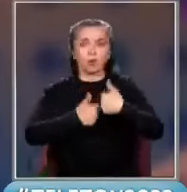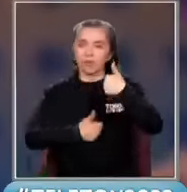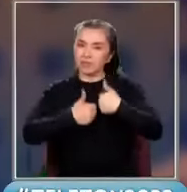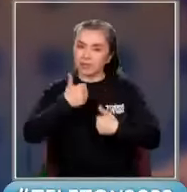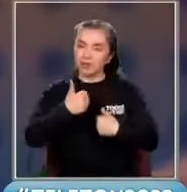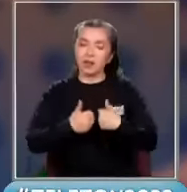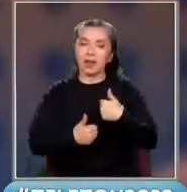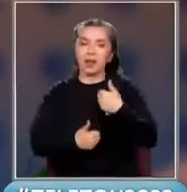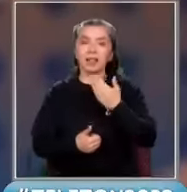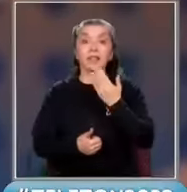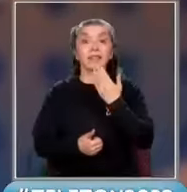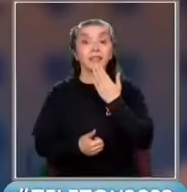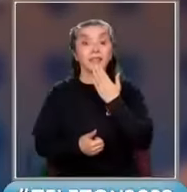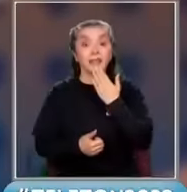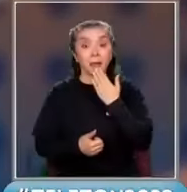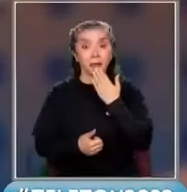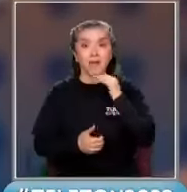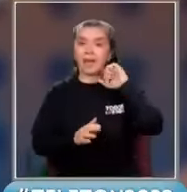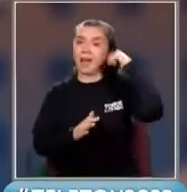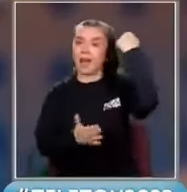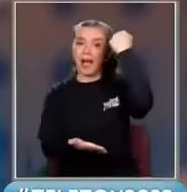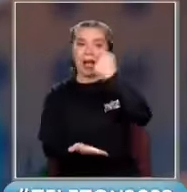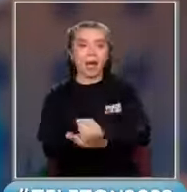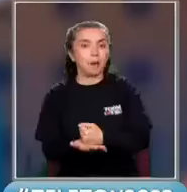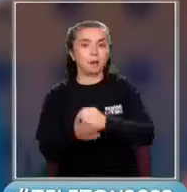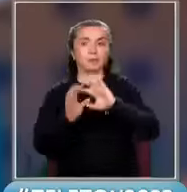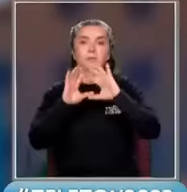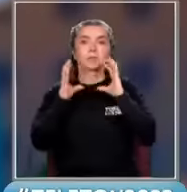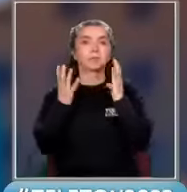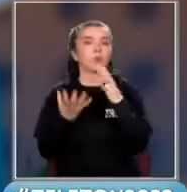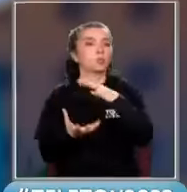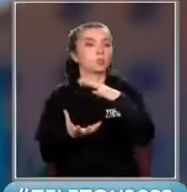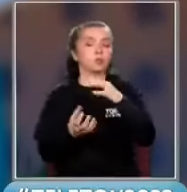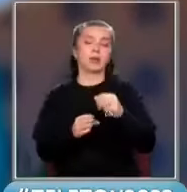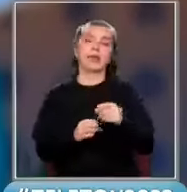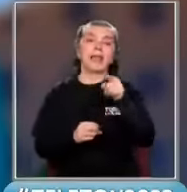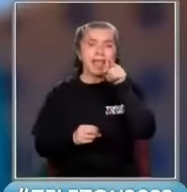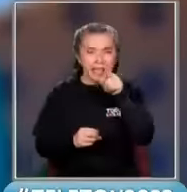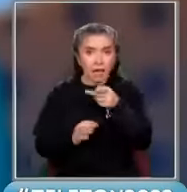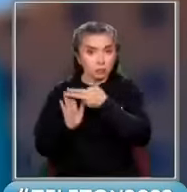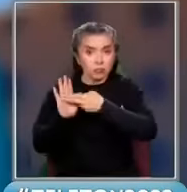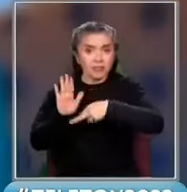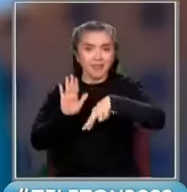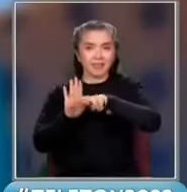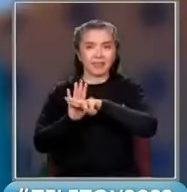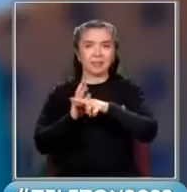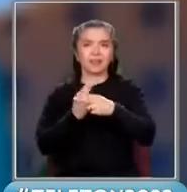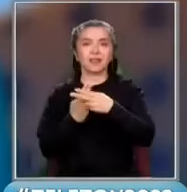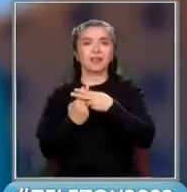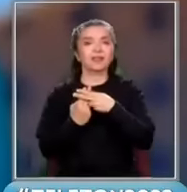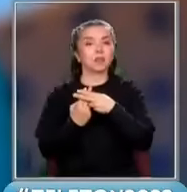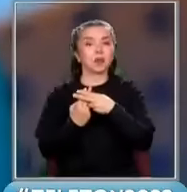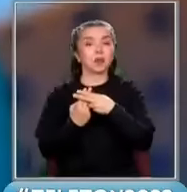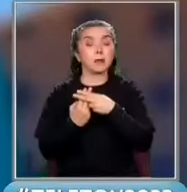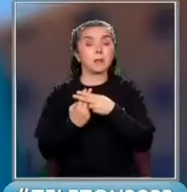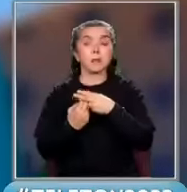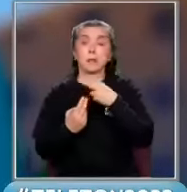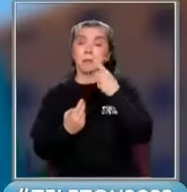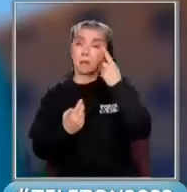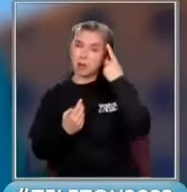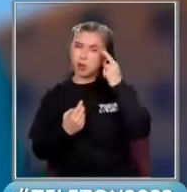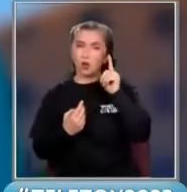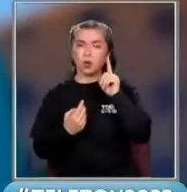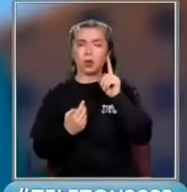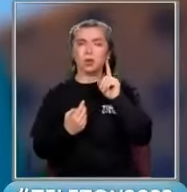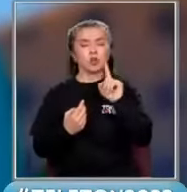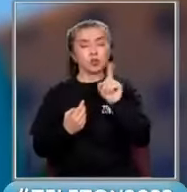sino también en un campeón mundial. Él se rehabilitó en Teletón, pero no solamente se